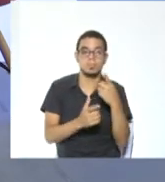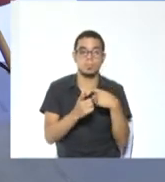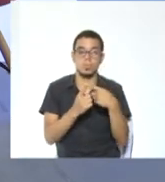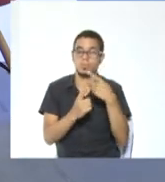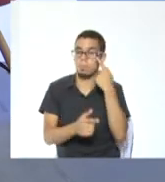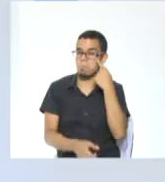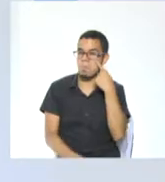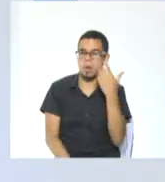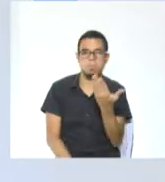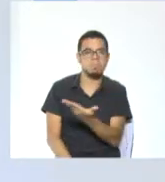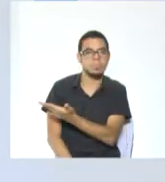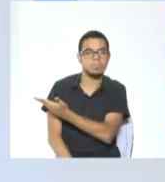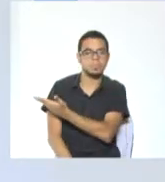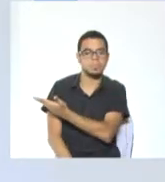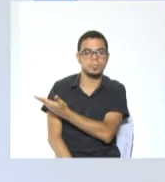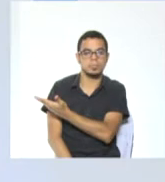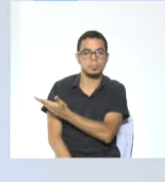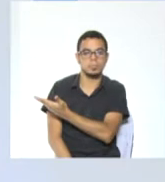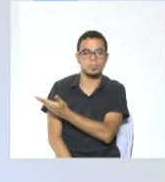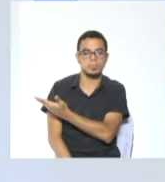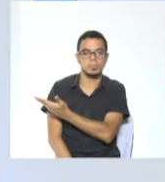en su separación,